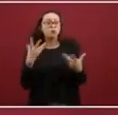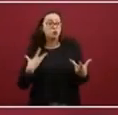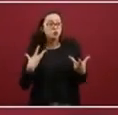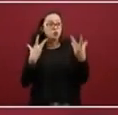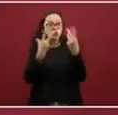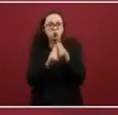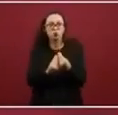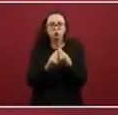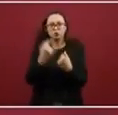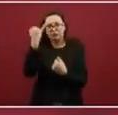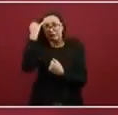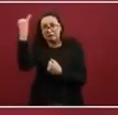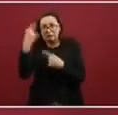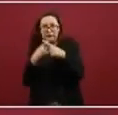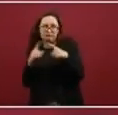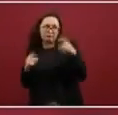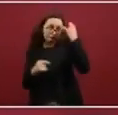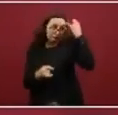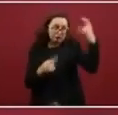con ideas diferentes.